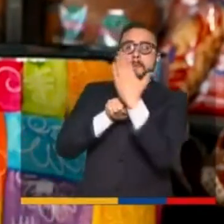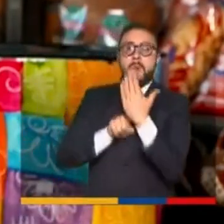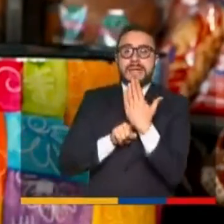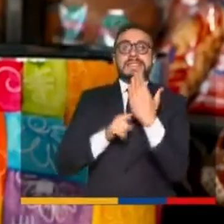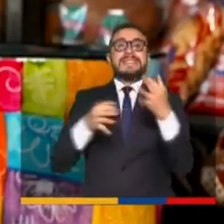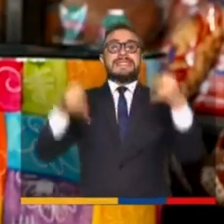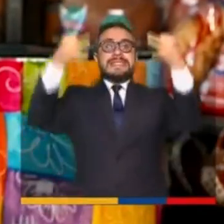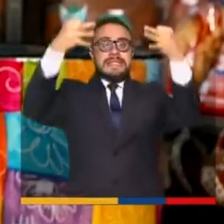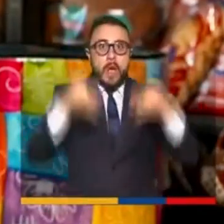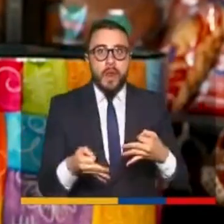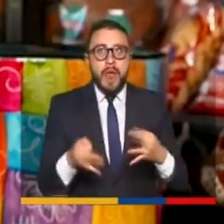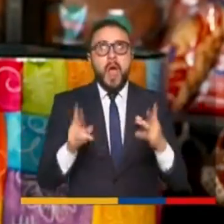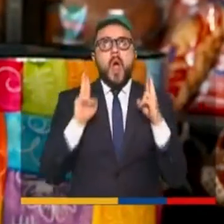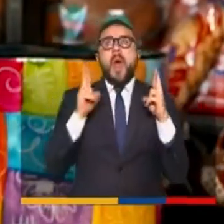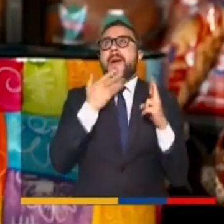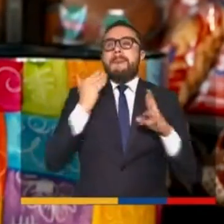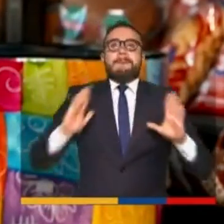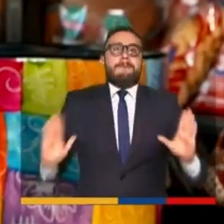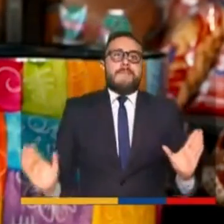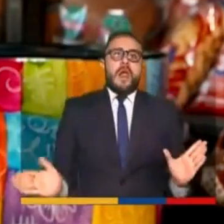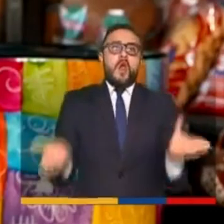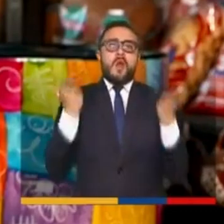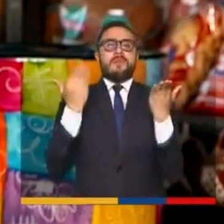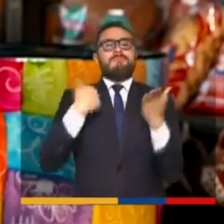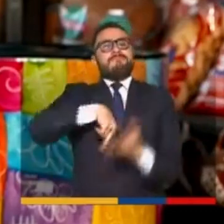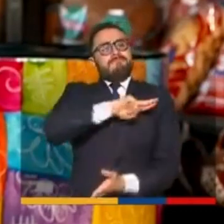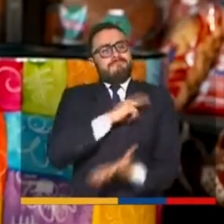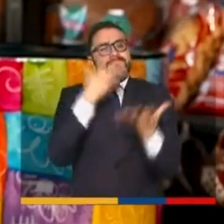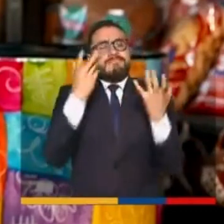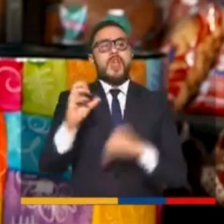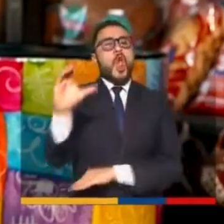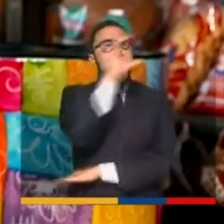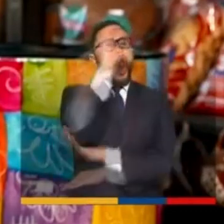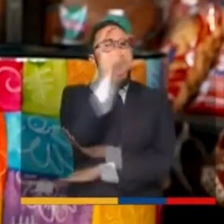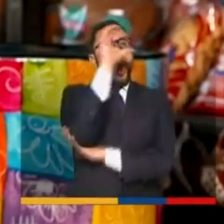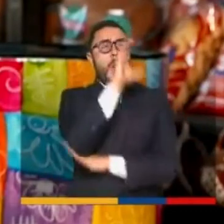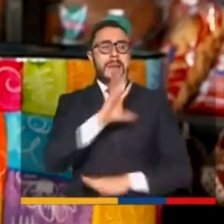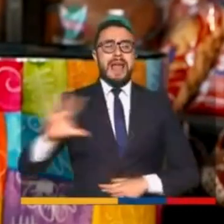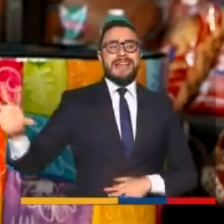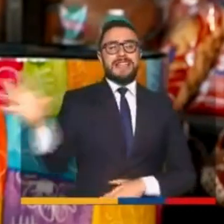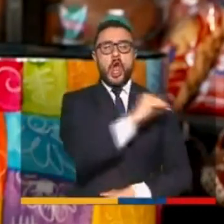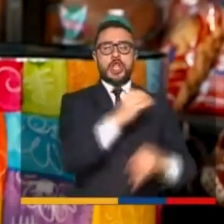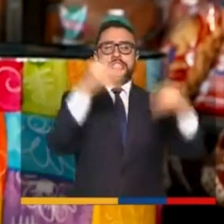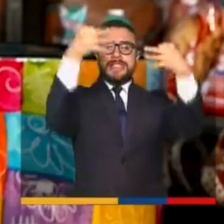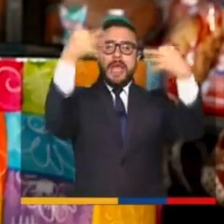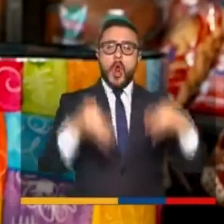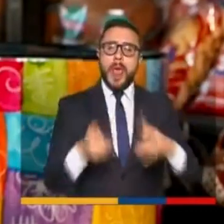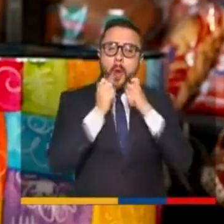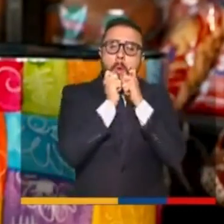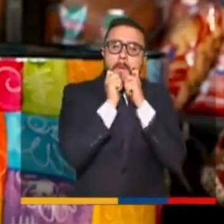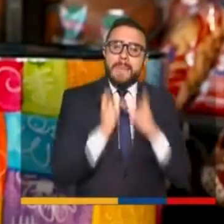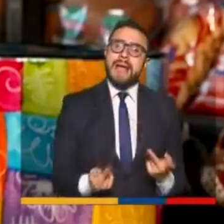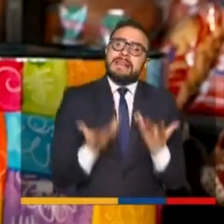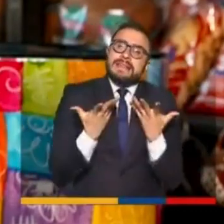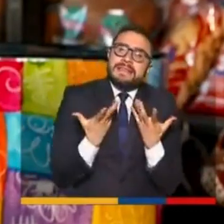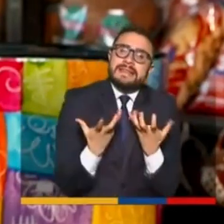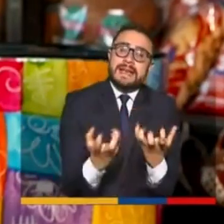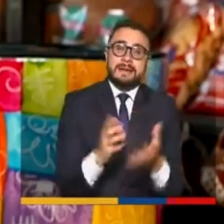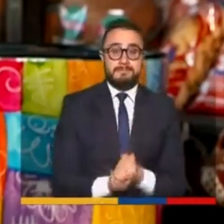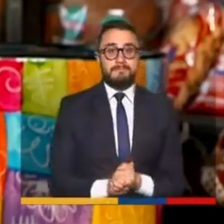sea mayor, porque buscamos la seguridad humana en Colombia. 10. En